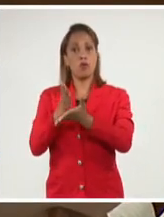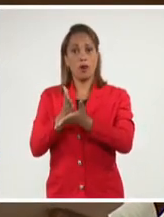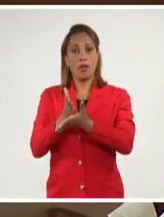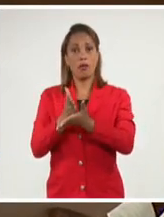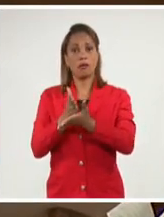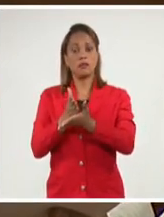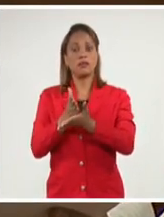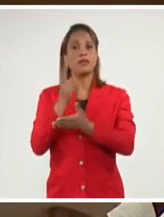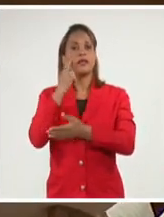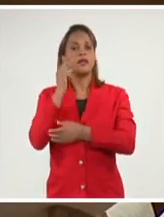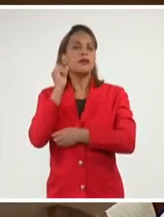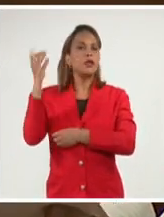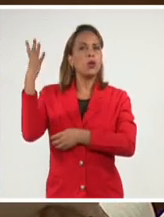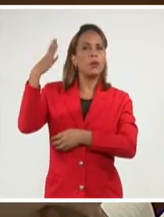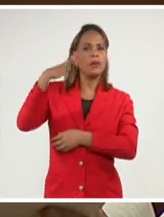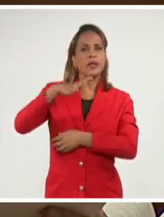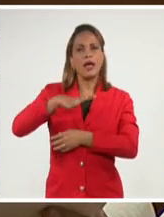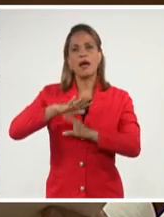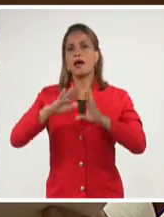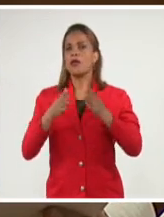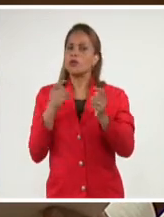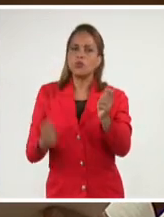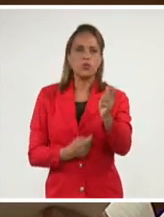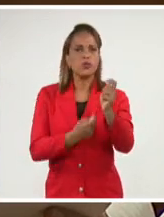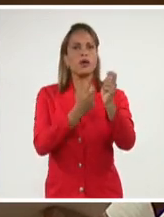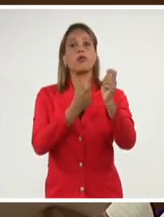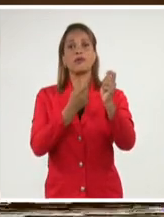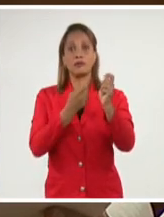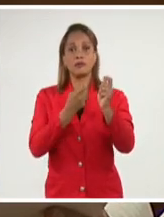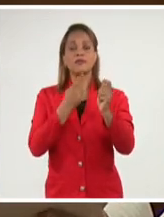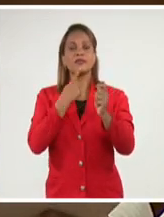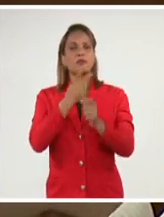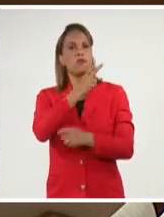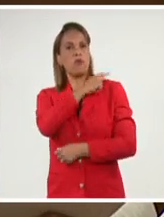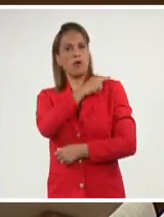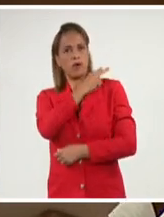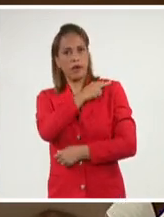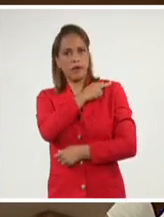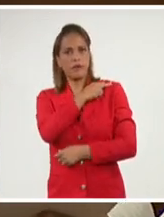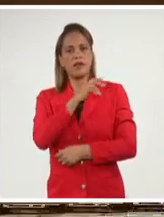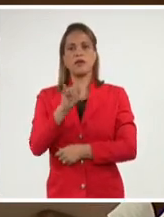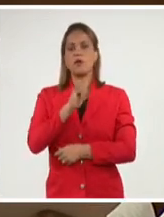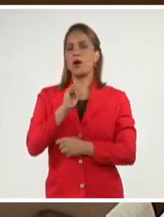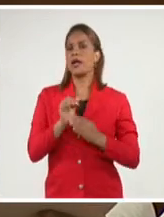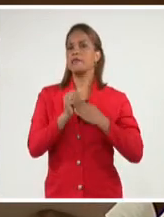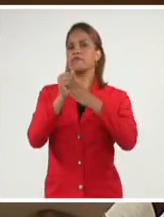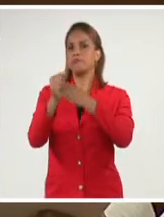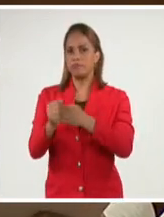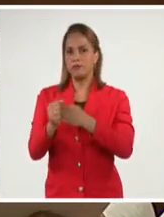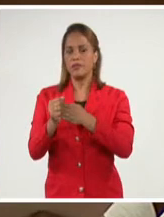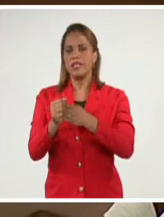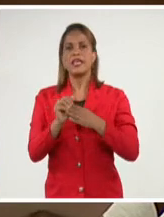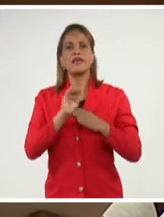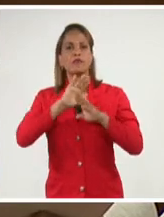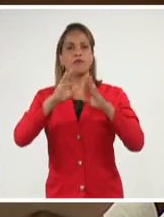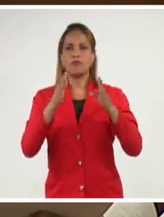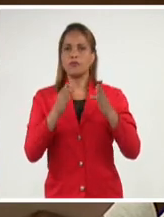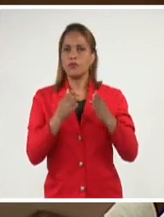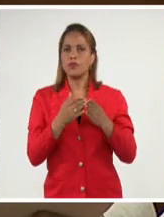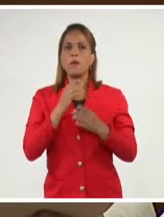como iluminado, como luchador, como jefe, como líder, como guía,